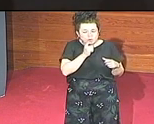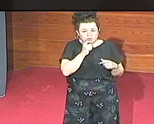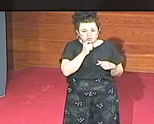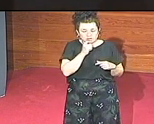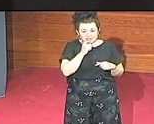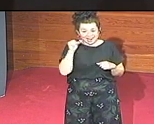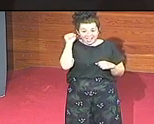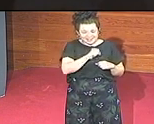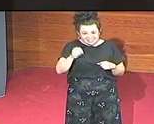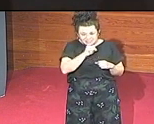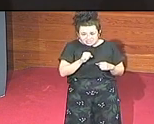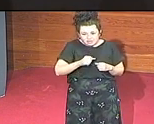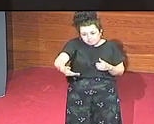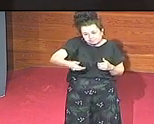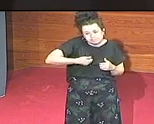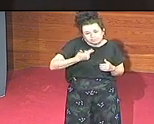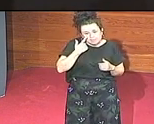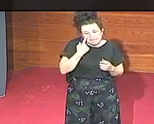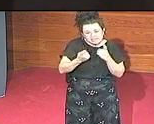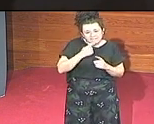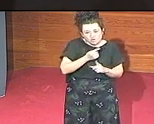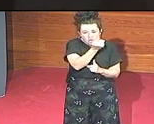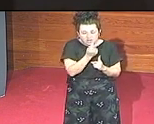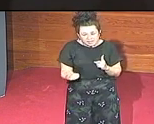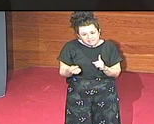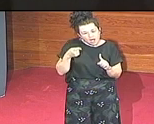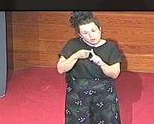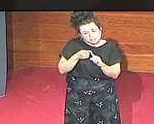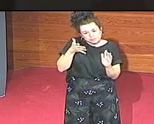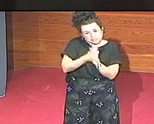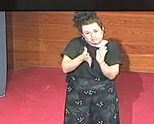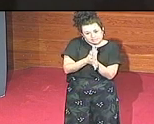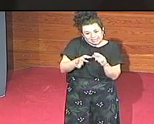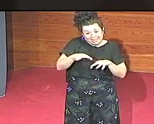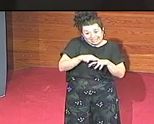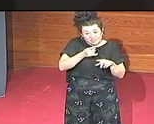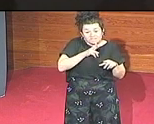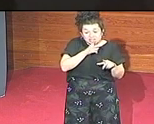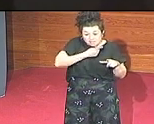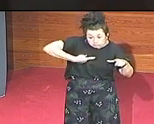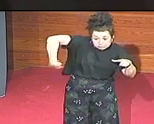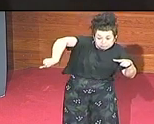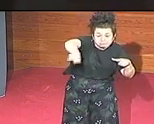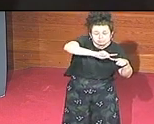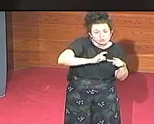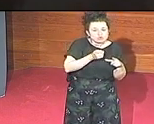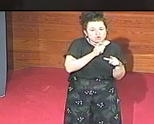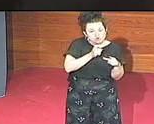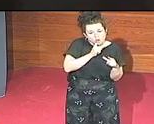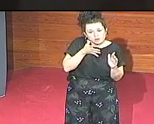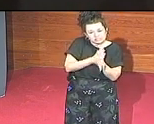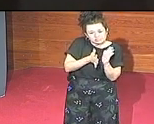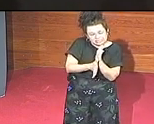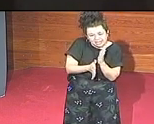una serie de infografías para explicar cómo eran los parques que componen el anillo verde y lo mismo pues fui al ayuntamiento